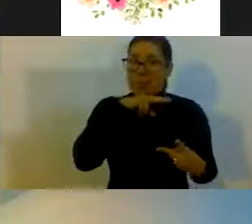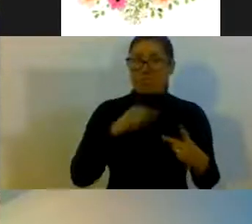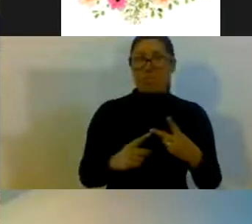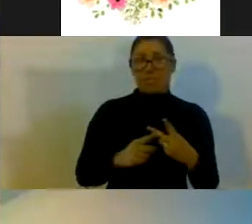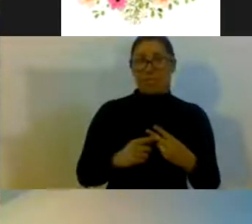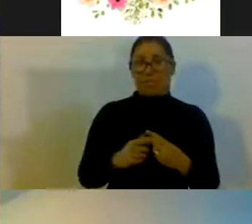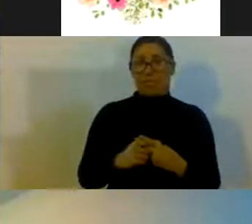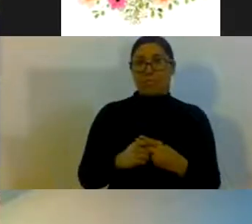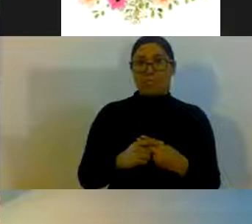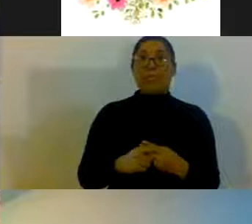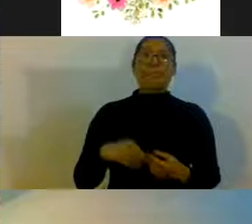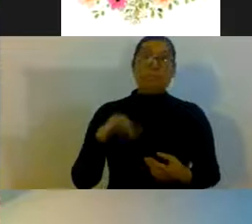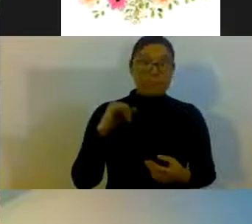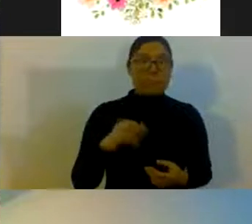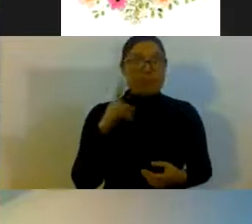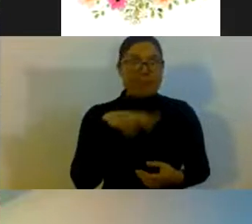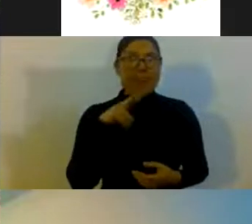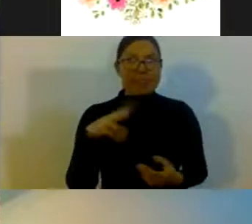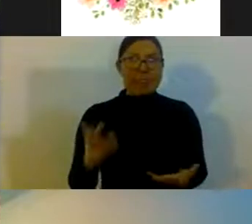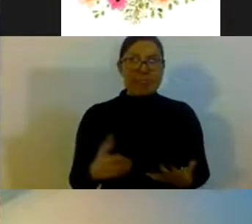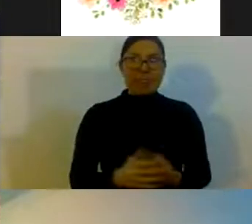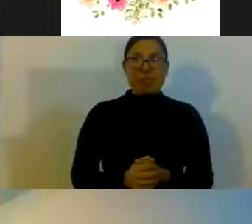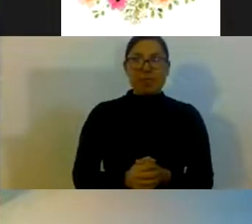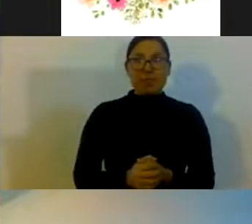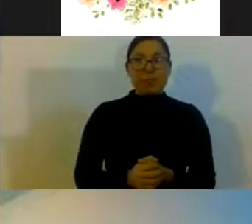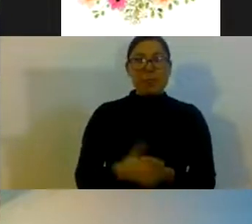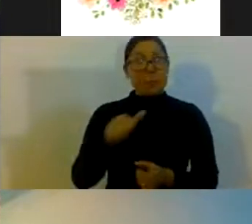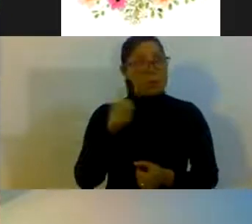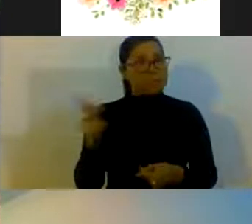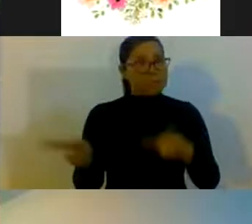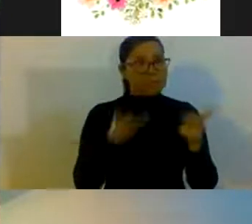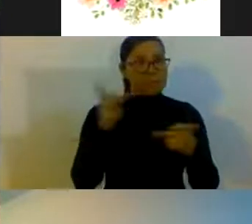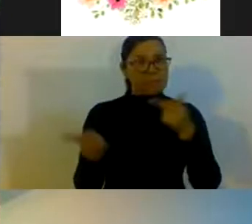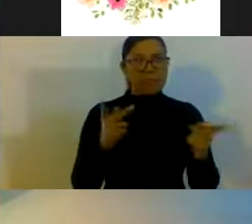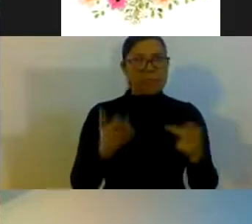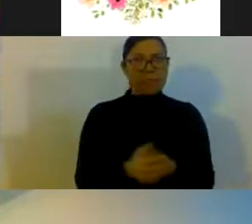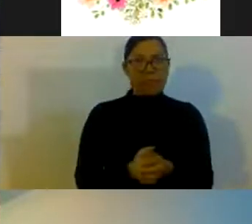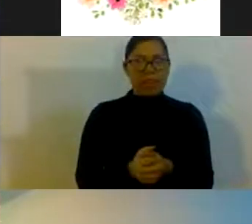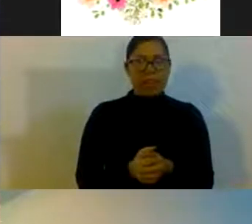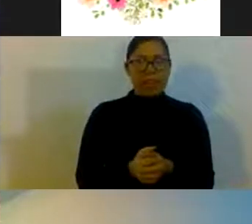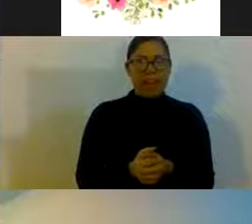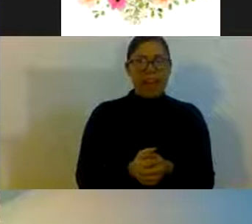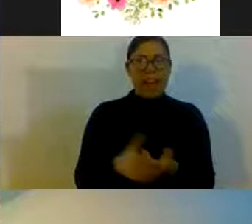Cierto, también pudiera ser. Y esta otra pregunta, ¿quién pudiera ayudarle a Estela?